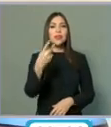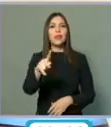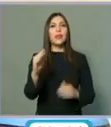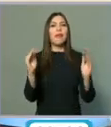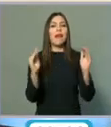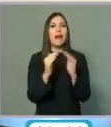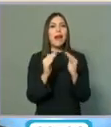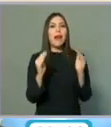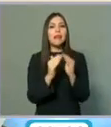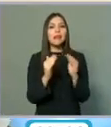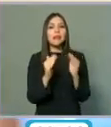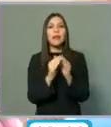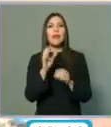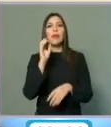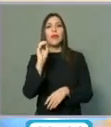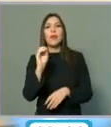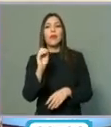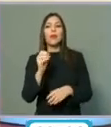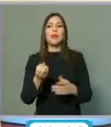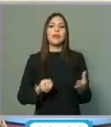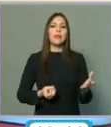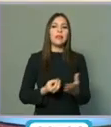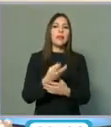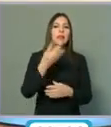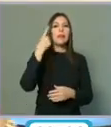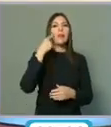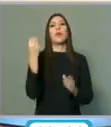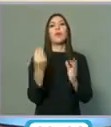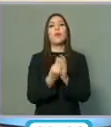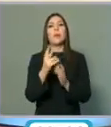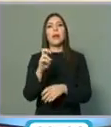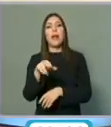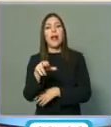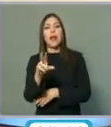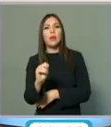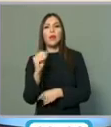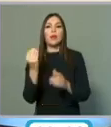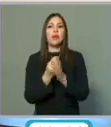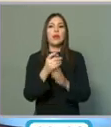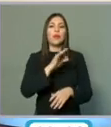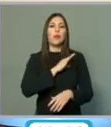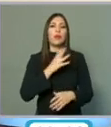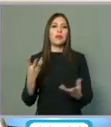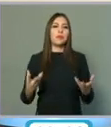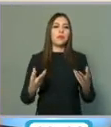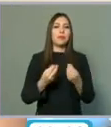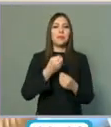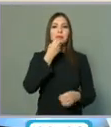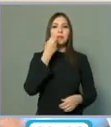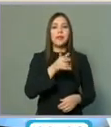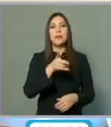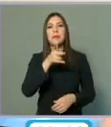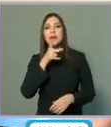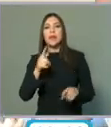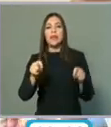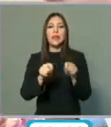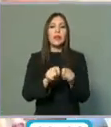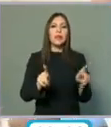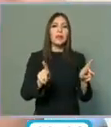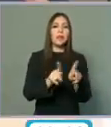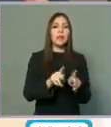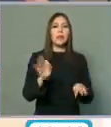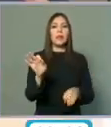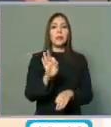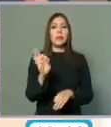casa o saliendo del curso de verano o de las clases, que puedan pasar un tiempo padrísimo con sus papás, con sus tíos, con los primos. Si